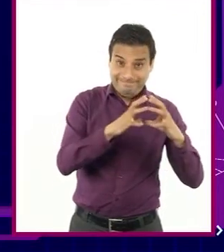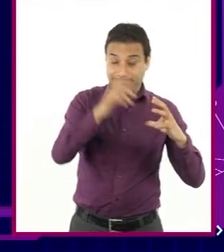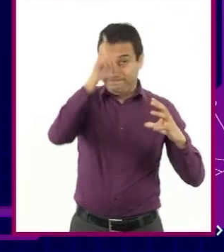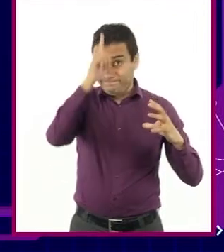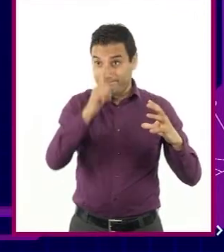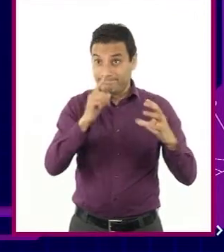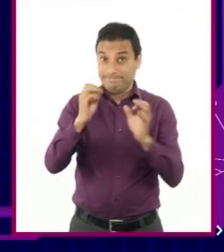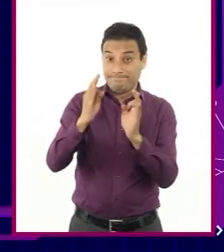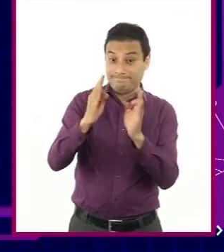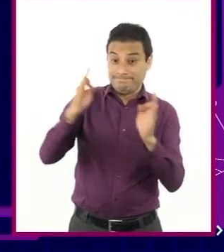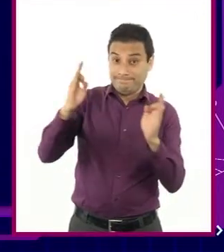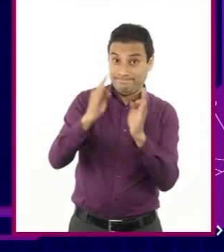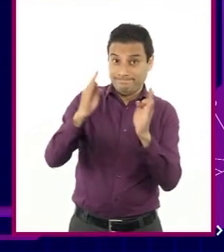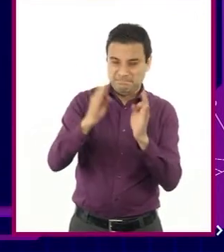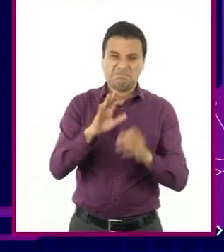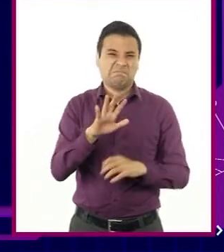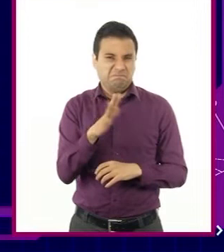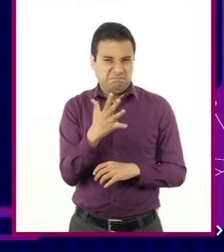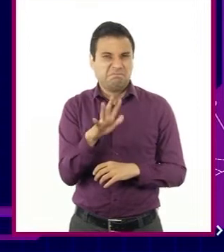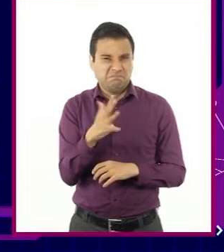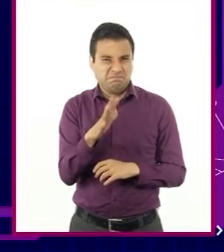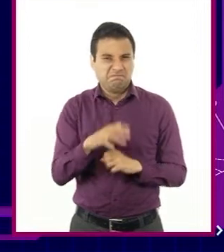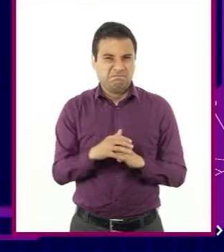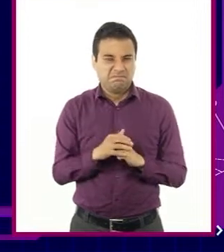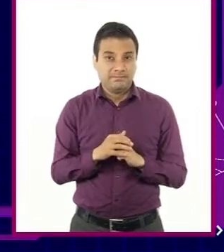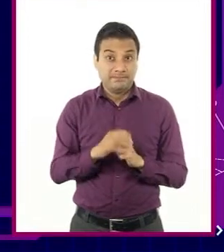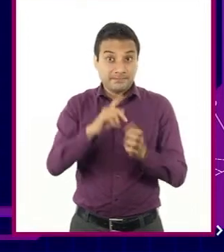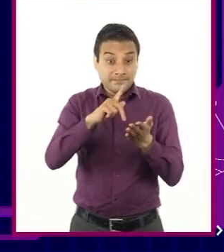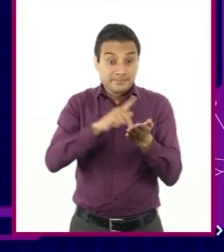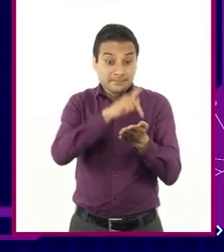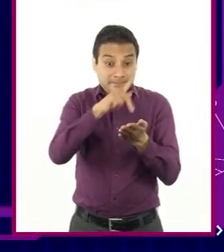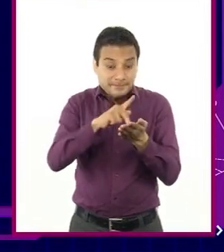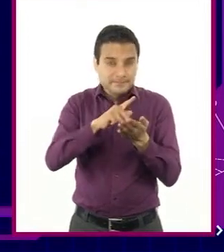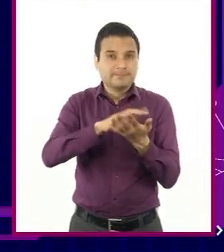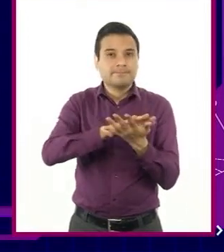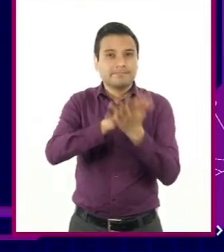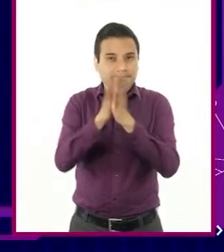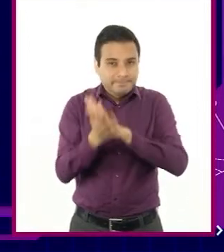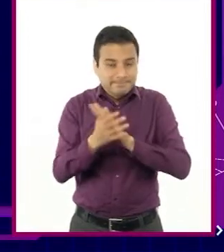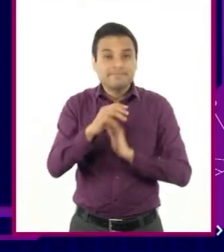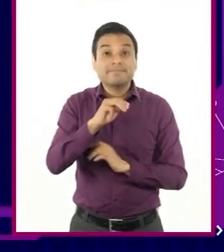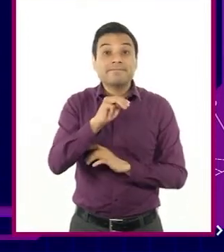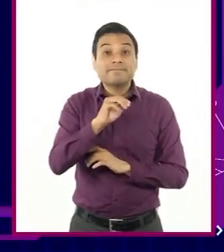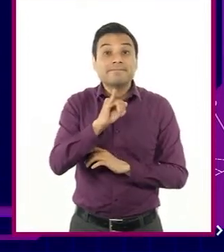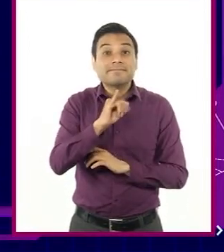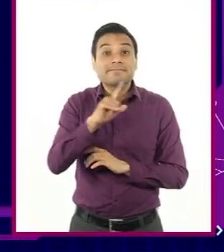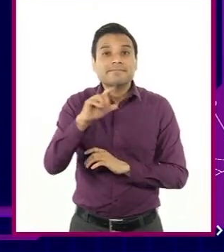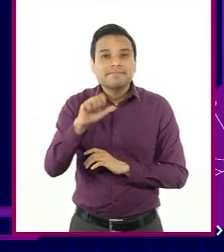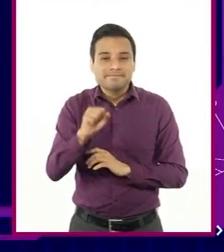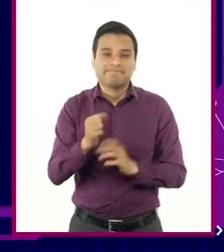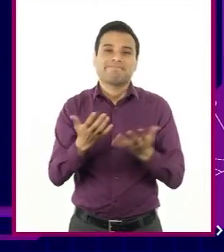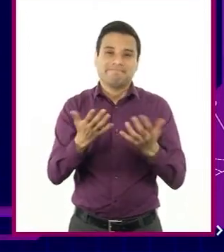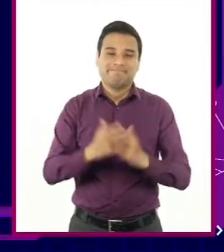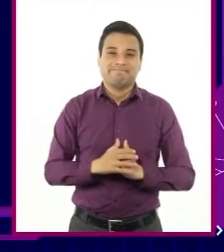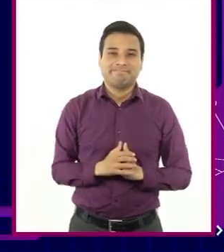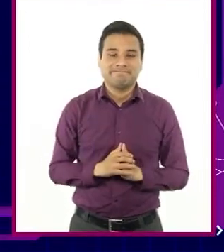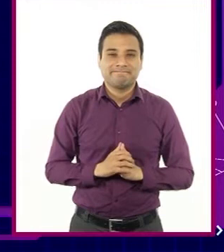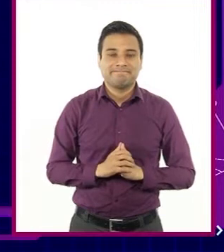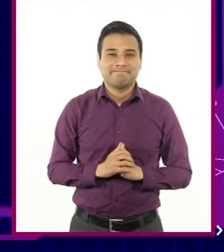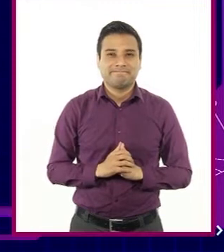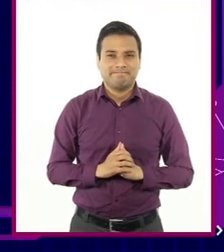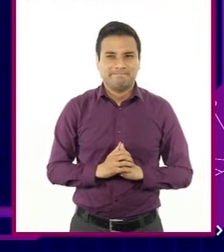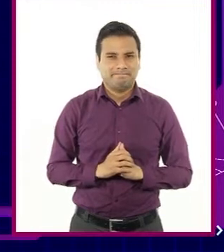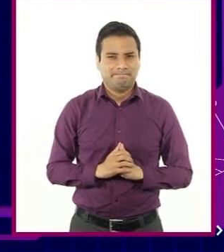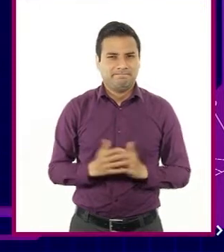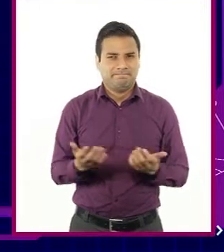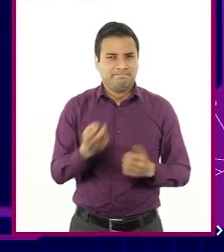Luna. Obtenemos que la cantidad de millas es menor a la cantidad de kilómetros para esa misma distancia. ¿Por qué